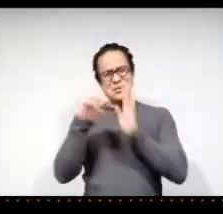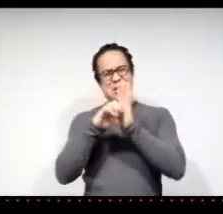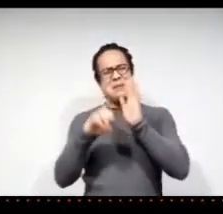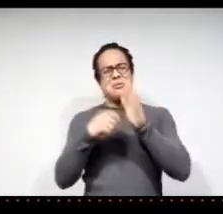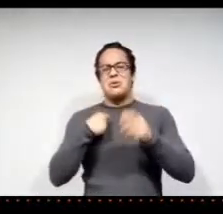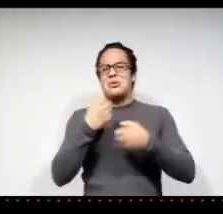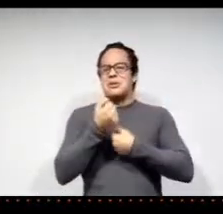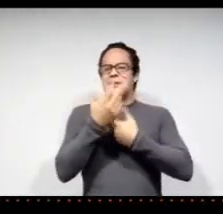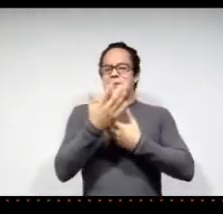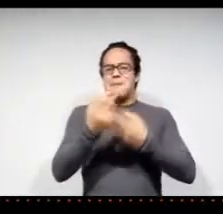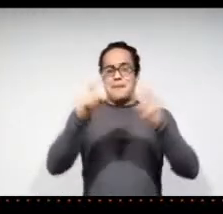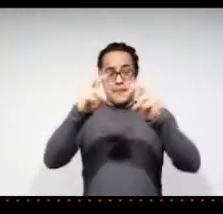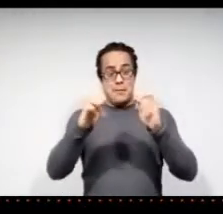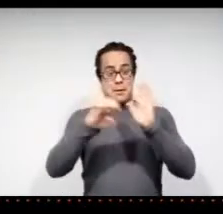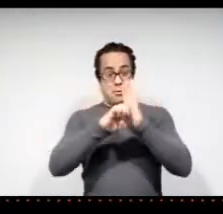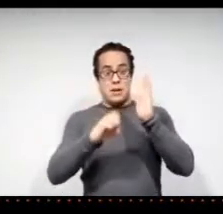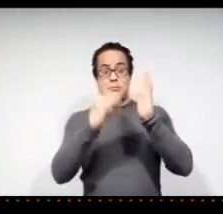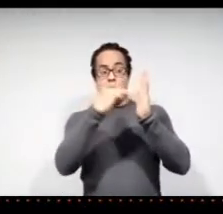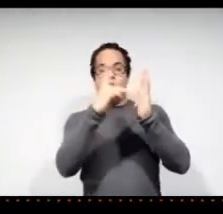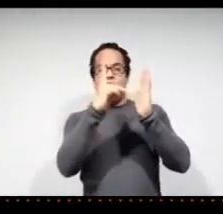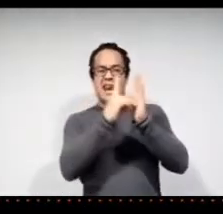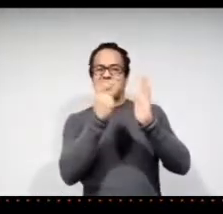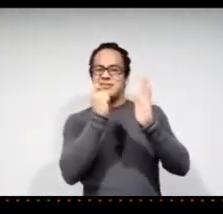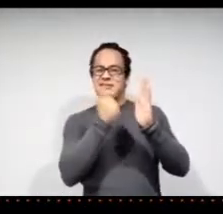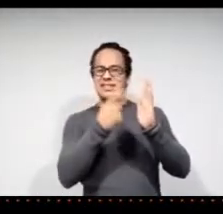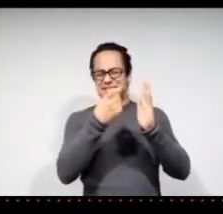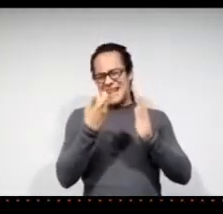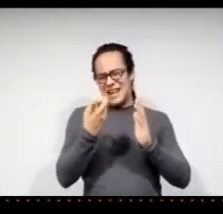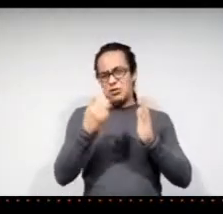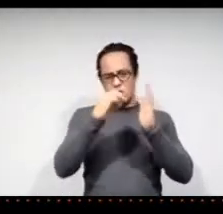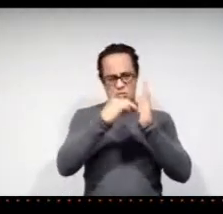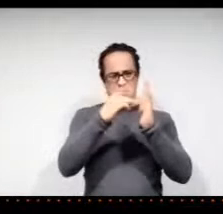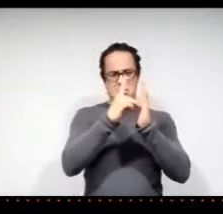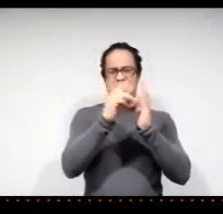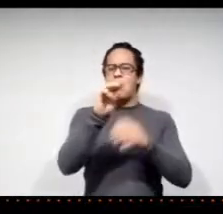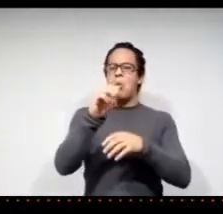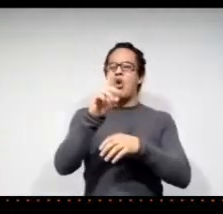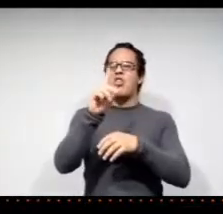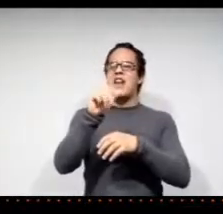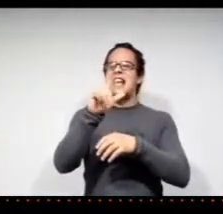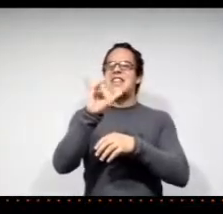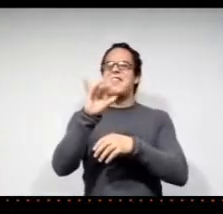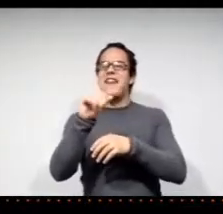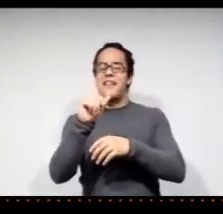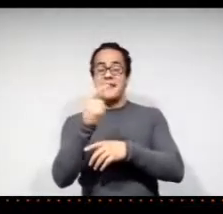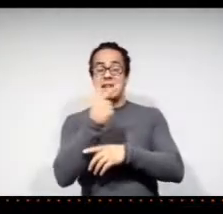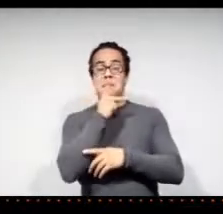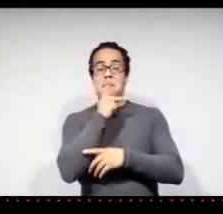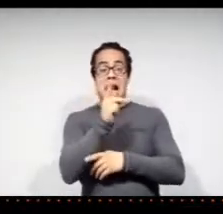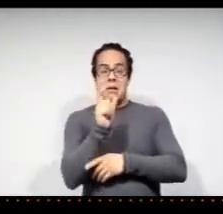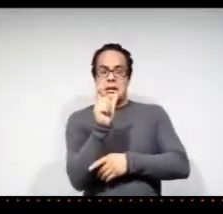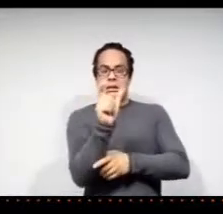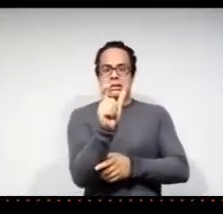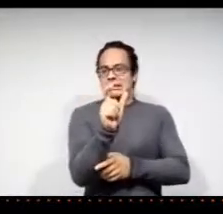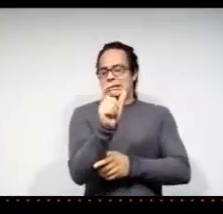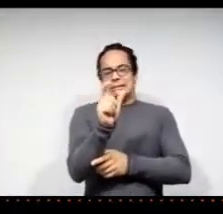decía sobre las modalidades, es que la palabra modalidad ahorita sinceramente se nos quedó corta para lo que pasó,